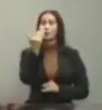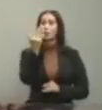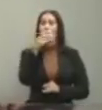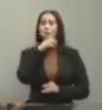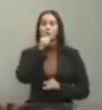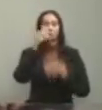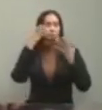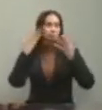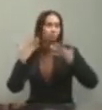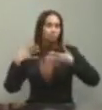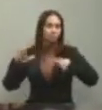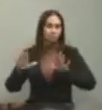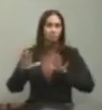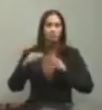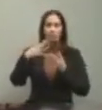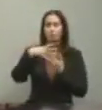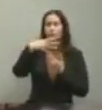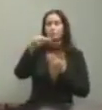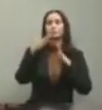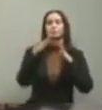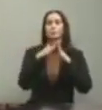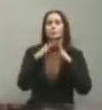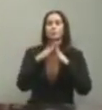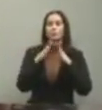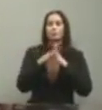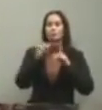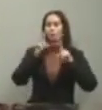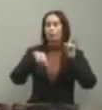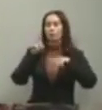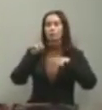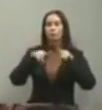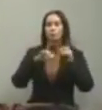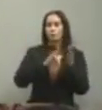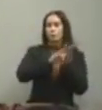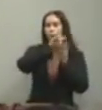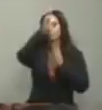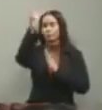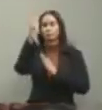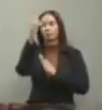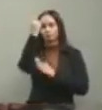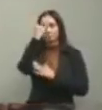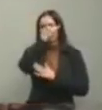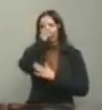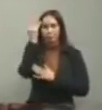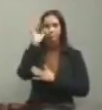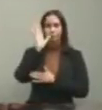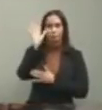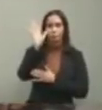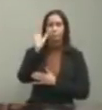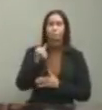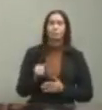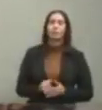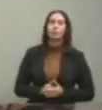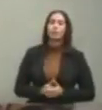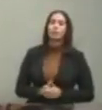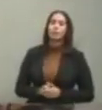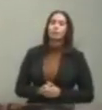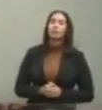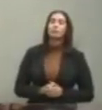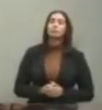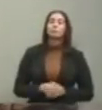dados de alta y algunos ya partieron para su país de origen de modo pues que